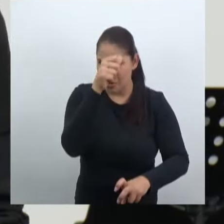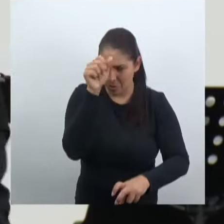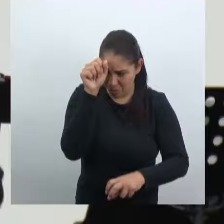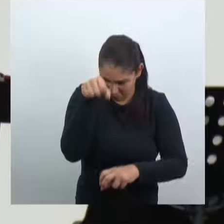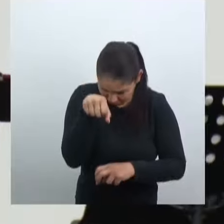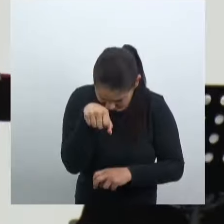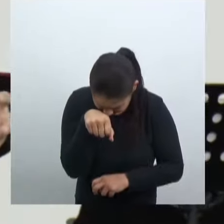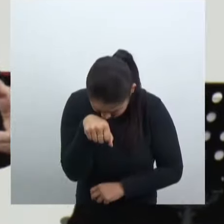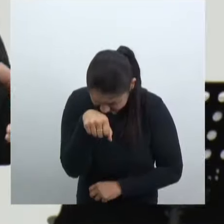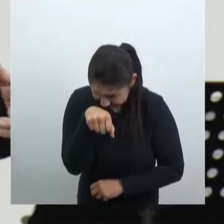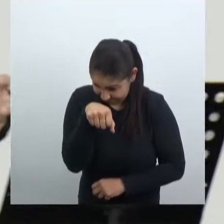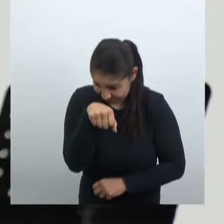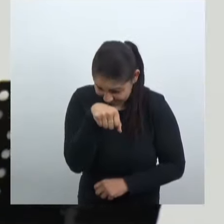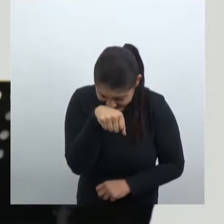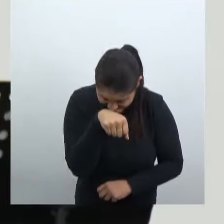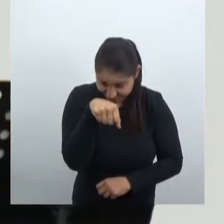¿Usted me ha dicho Quasimodo? Este así.